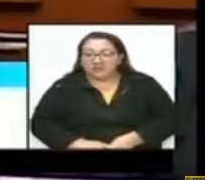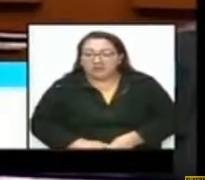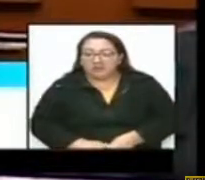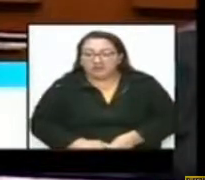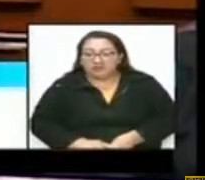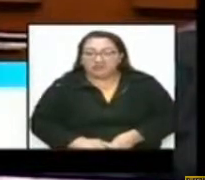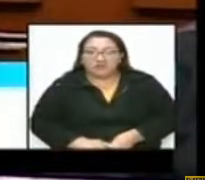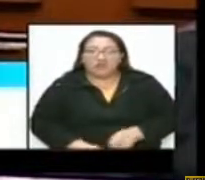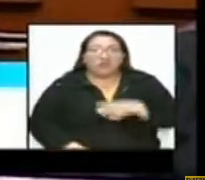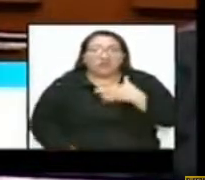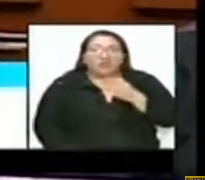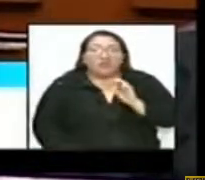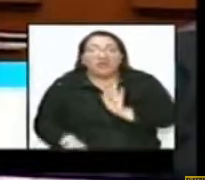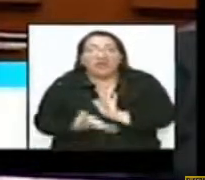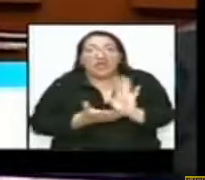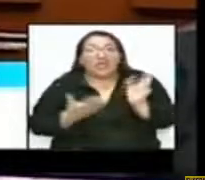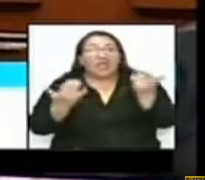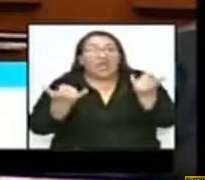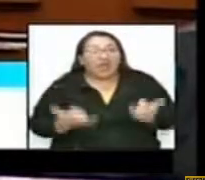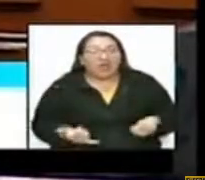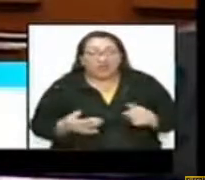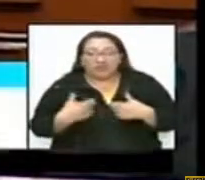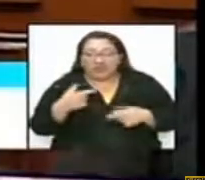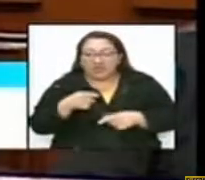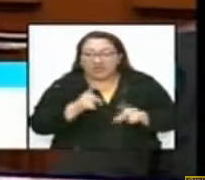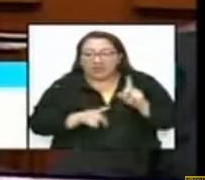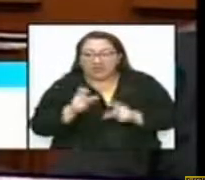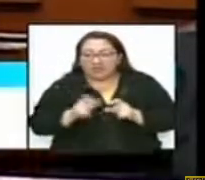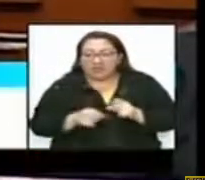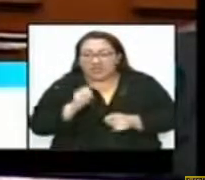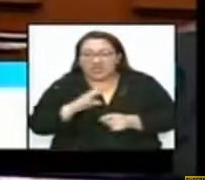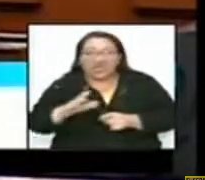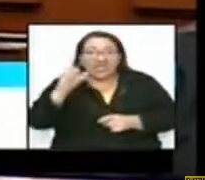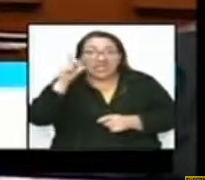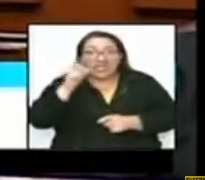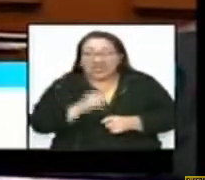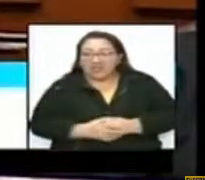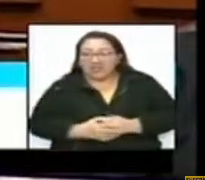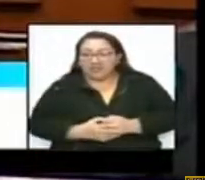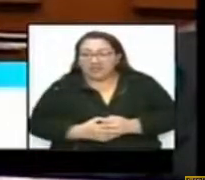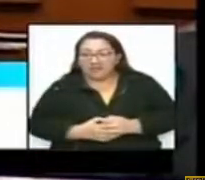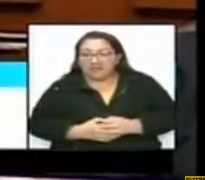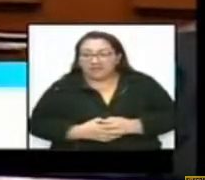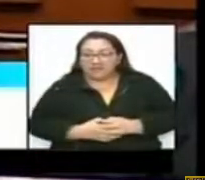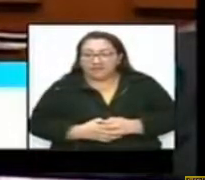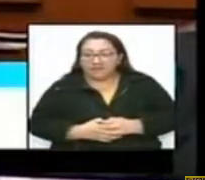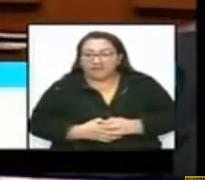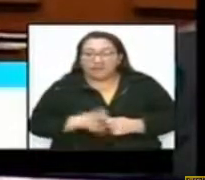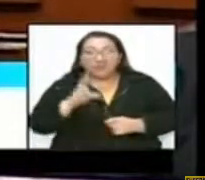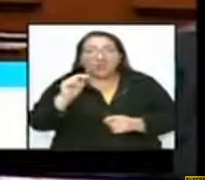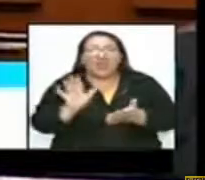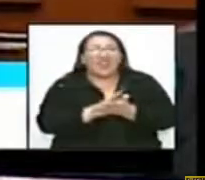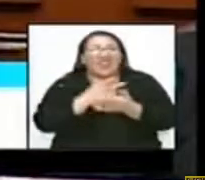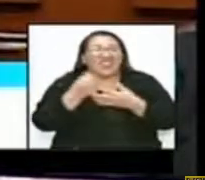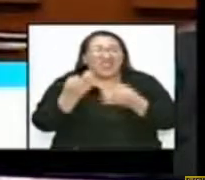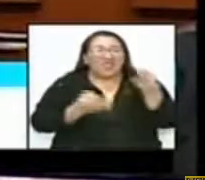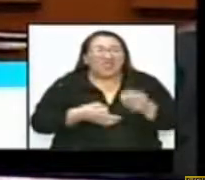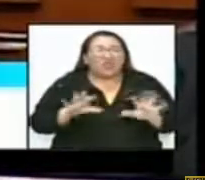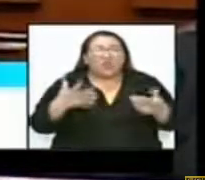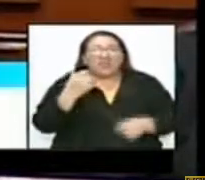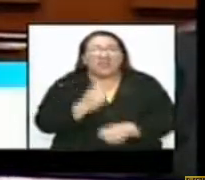pudo evitar que hoy hubieran ahí unas personas y que le gritaran no hay nada en economía no hay